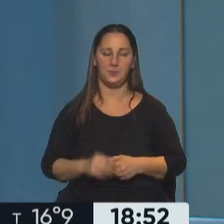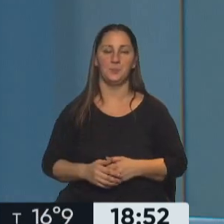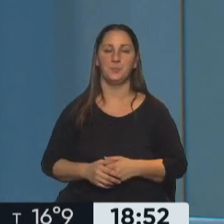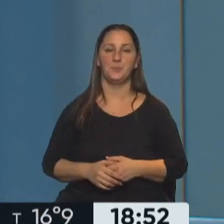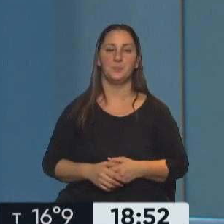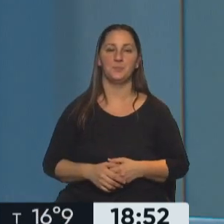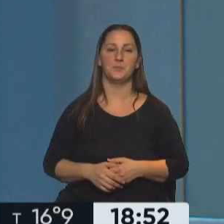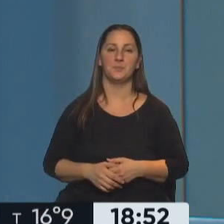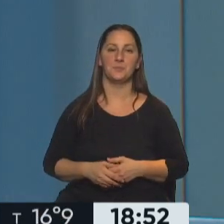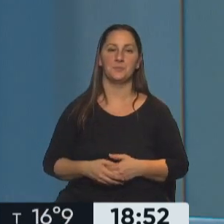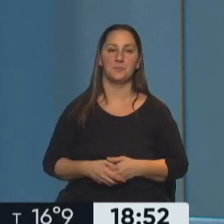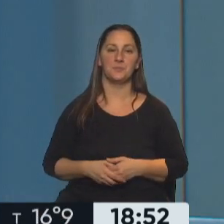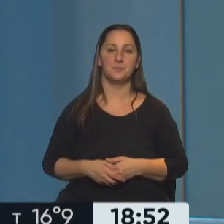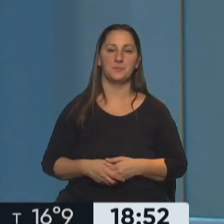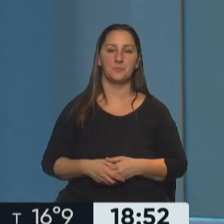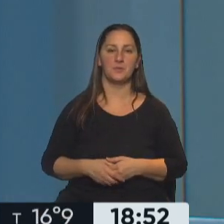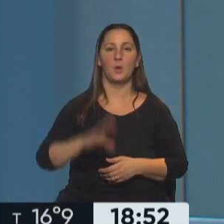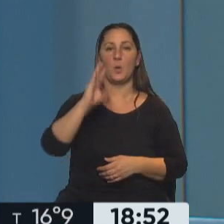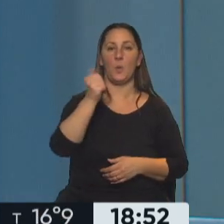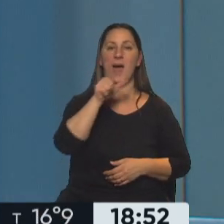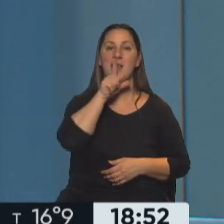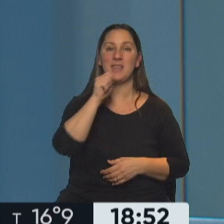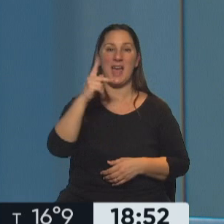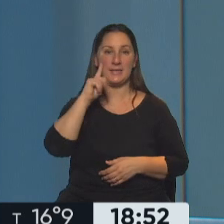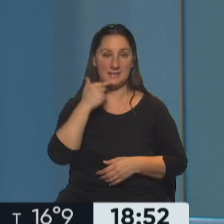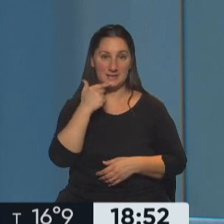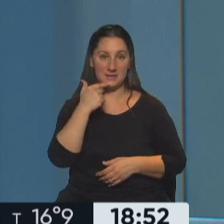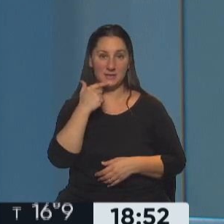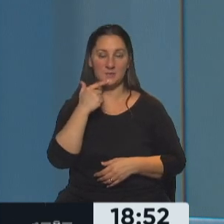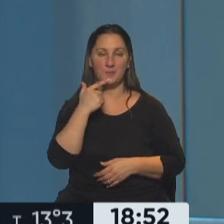El ida y vuelta entre Batakis